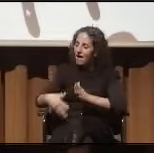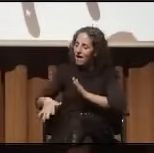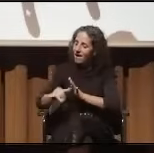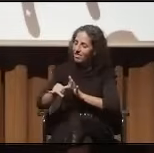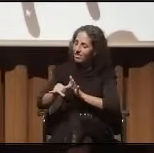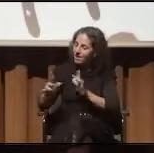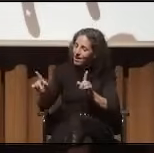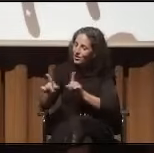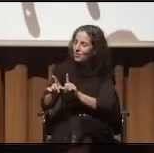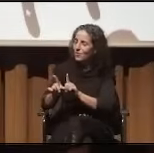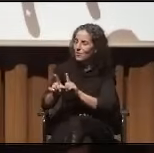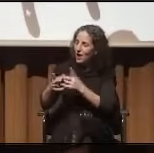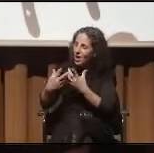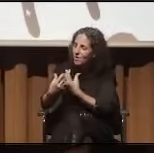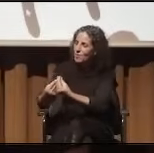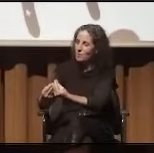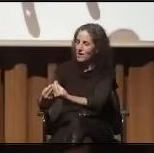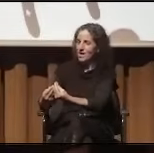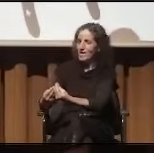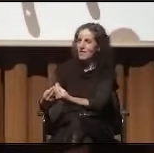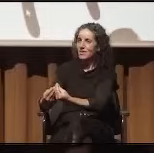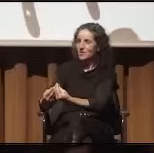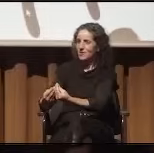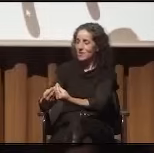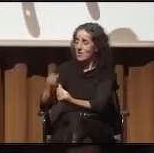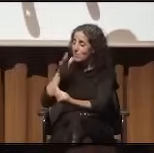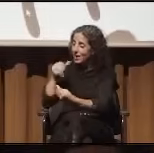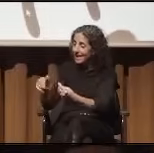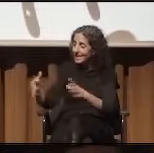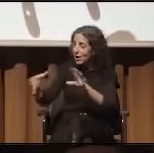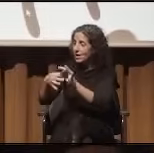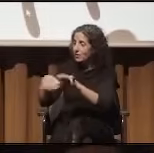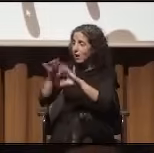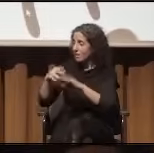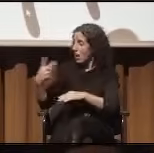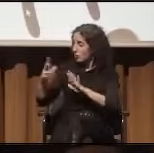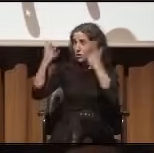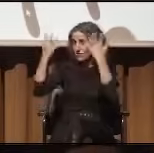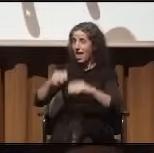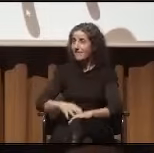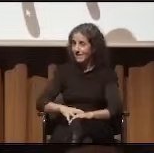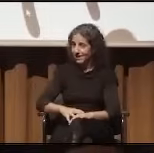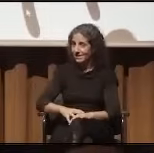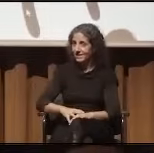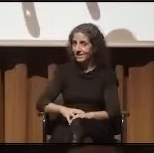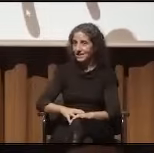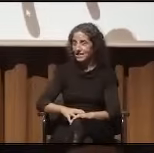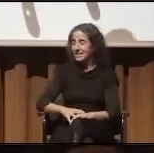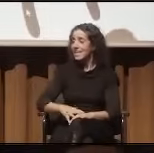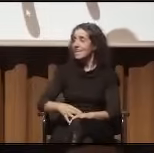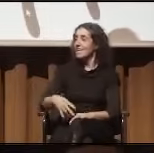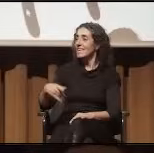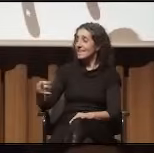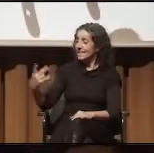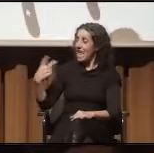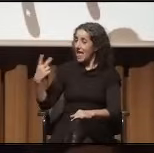esa presencia, sentir esta paz. Porque en esa conexión nos salvamos los dos. Y lo que nos hace salvarnos es estar